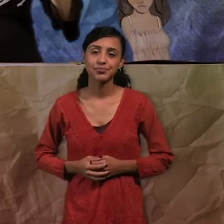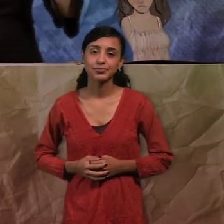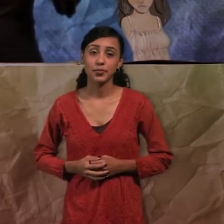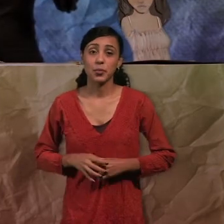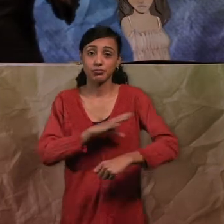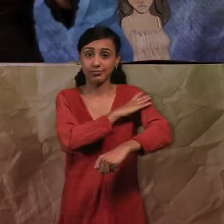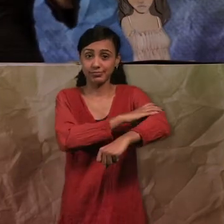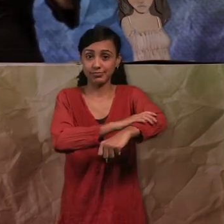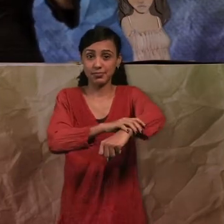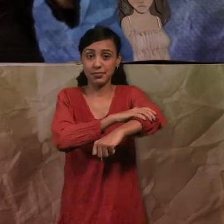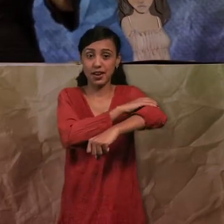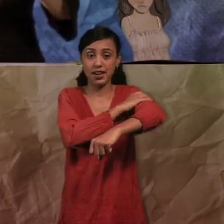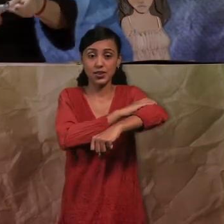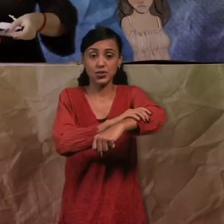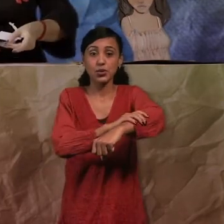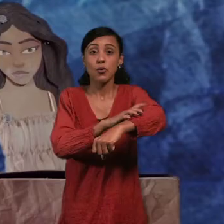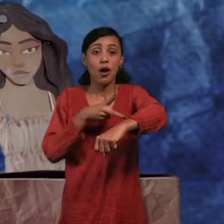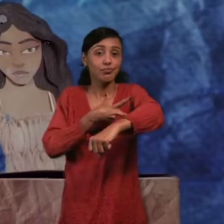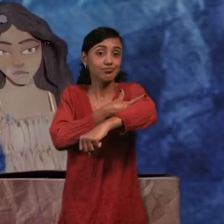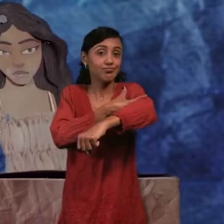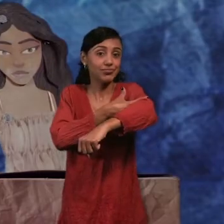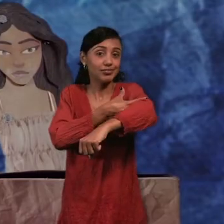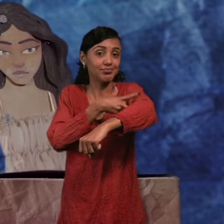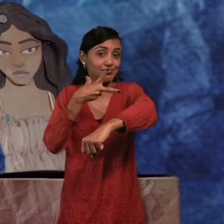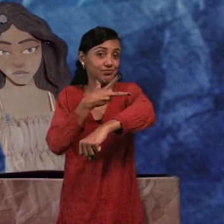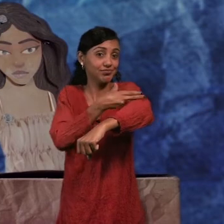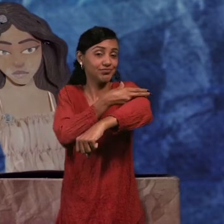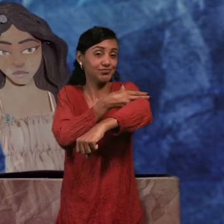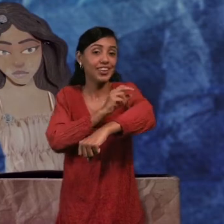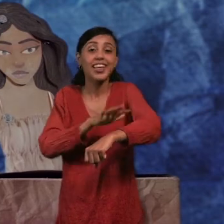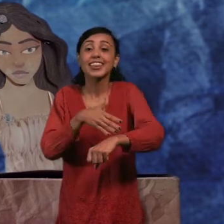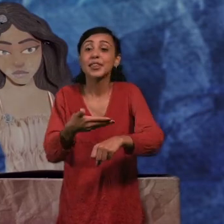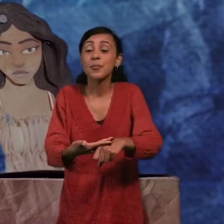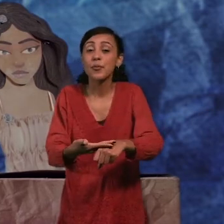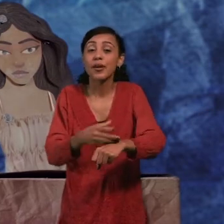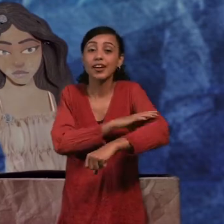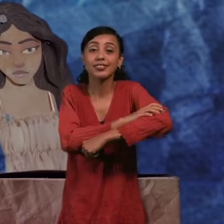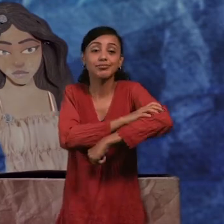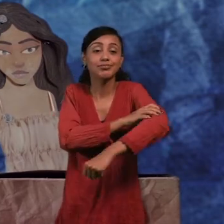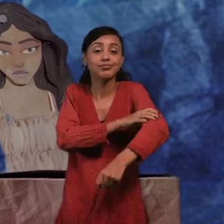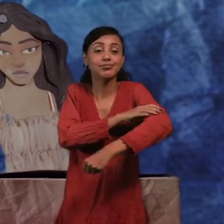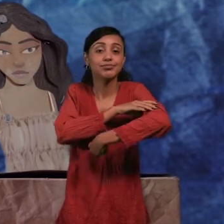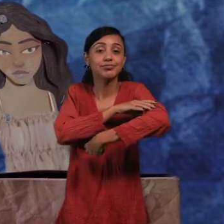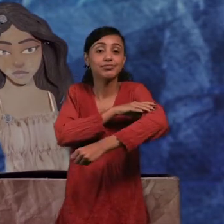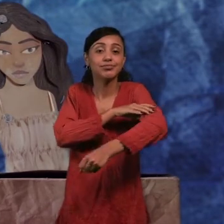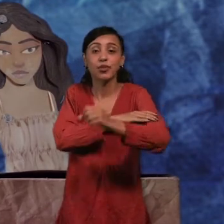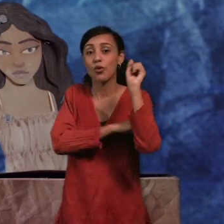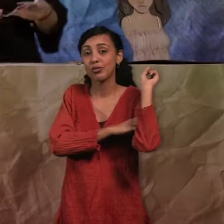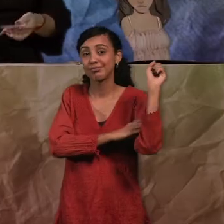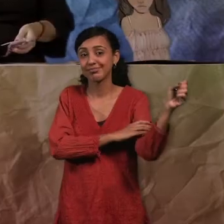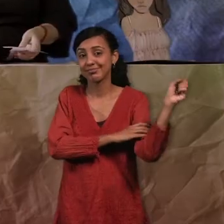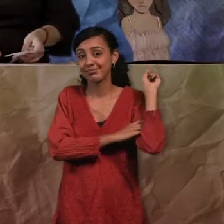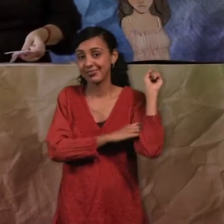del brazo, yo pudiera picar el codo para luego mover el brazo sobre el